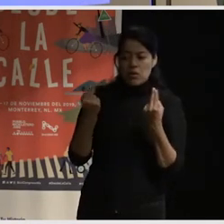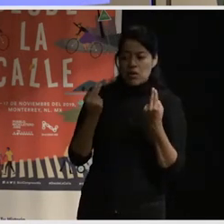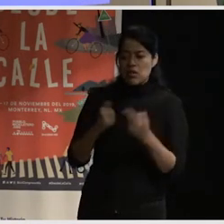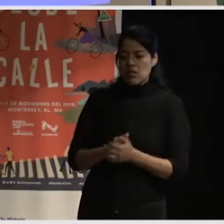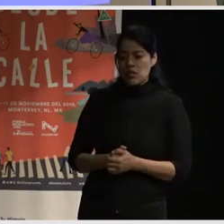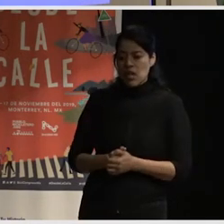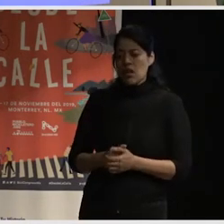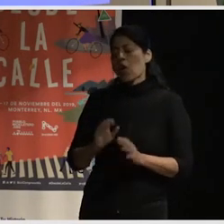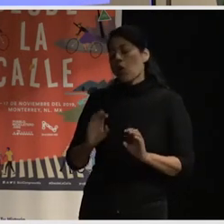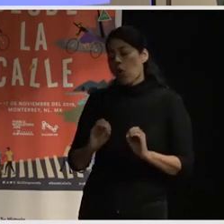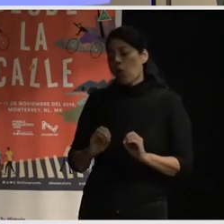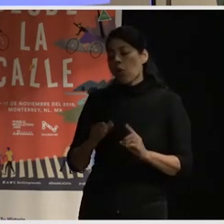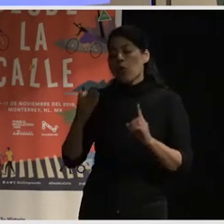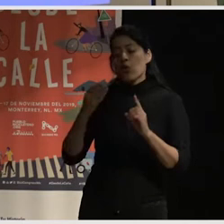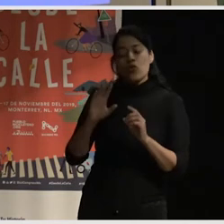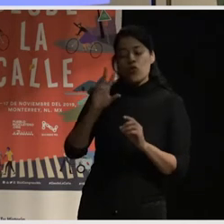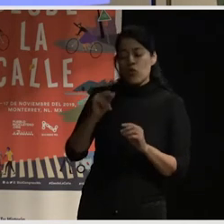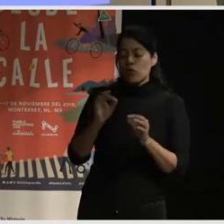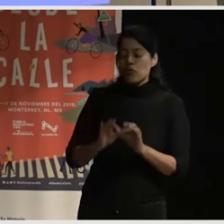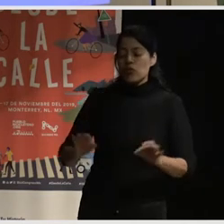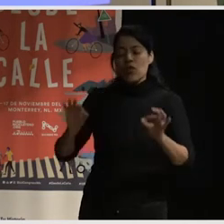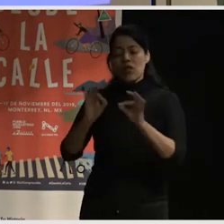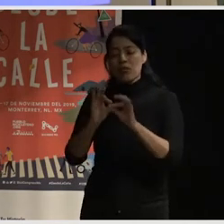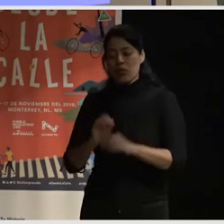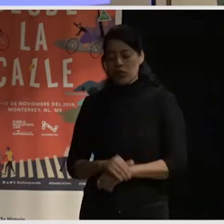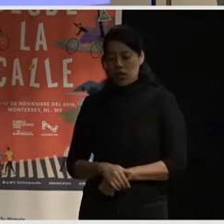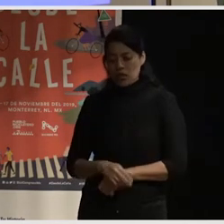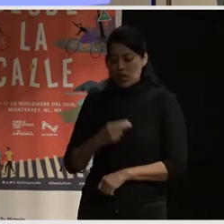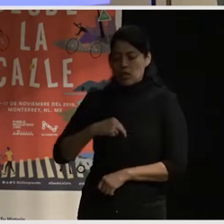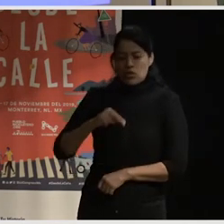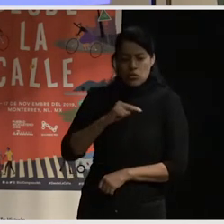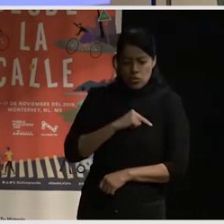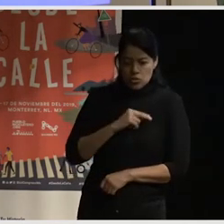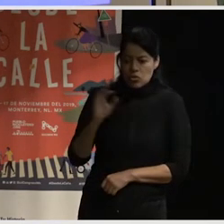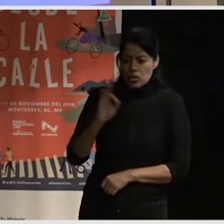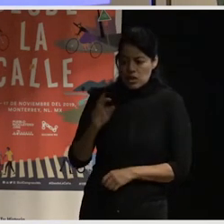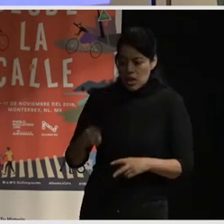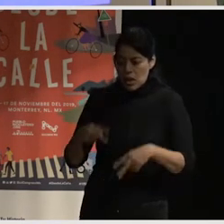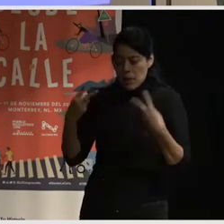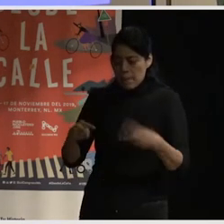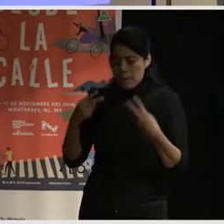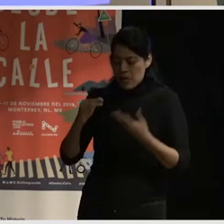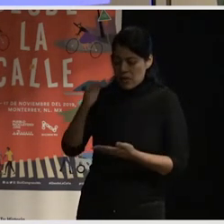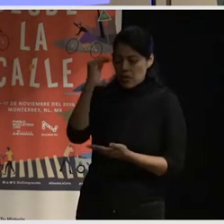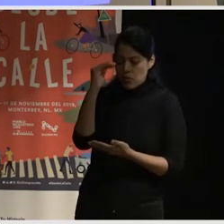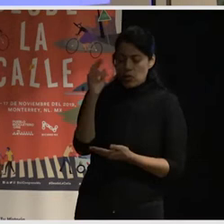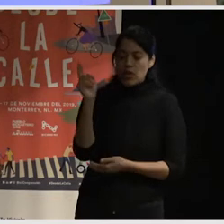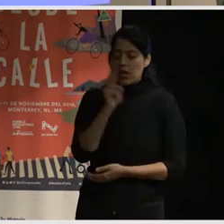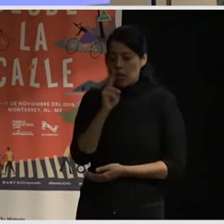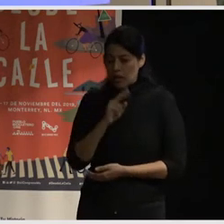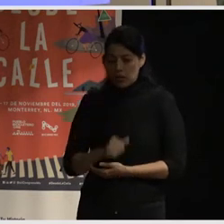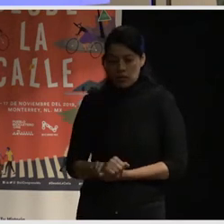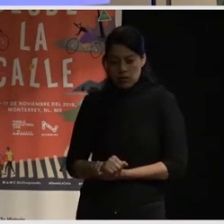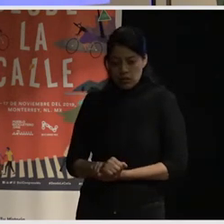visualiza como tal tú crees que tenemos que llegar de botellas de aire quizá para que la gente lo vea tenemos